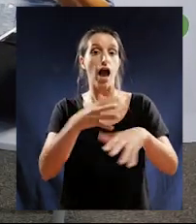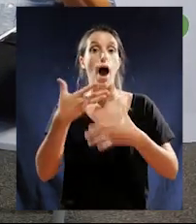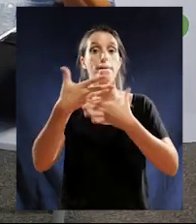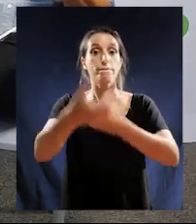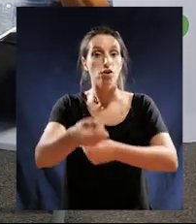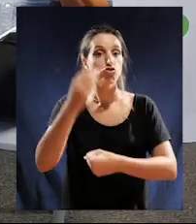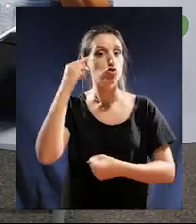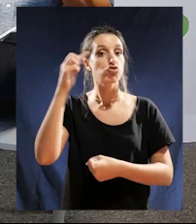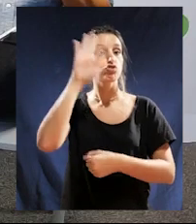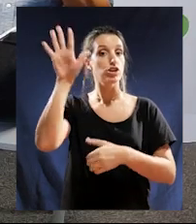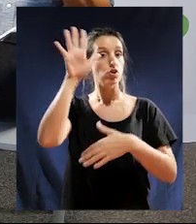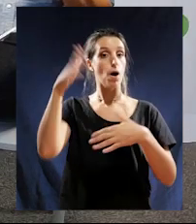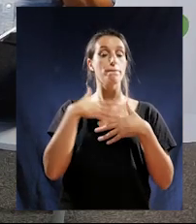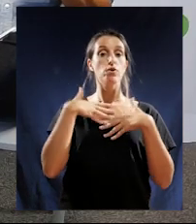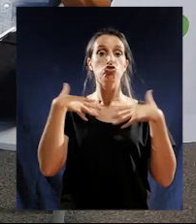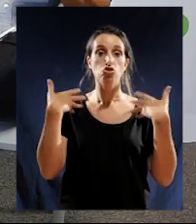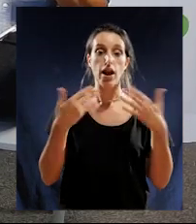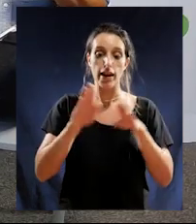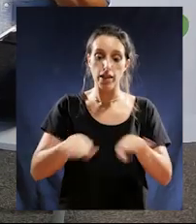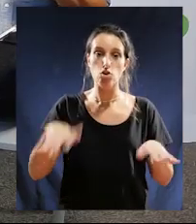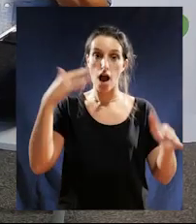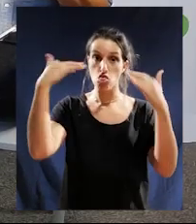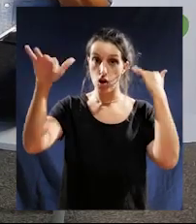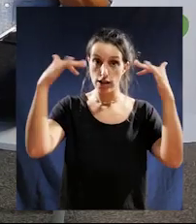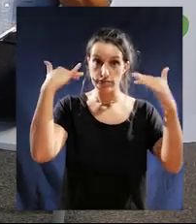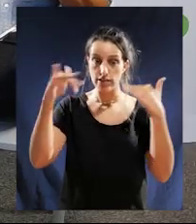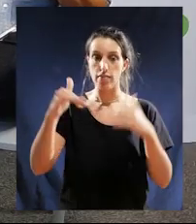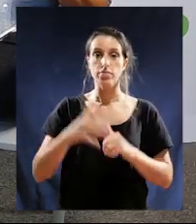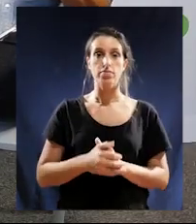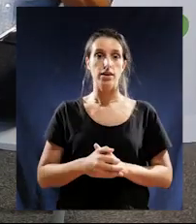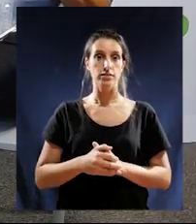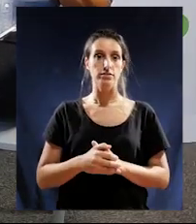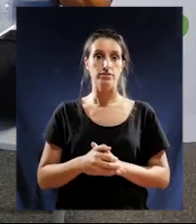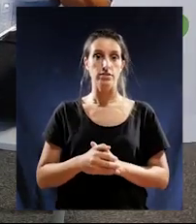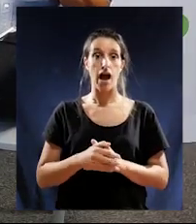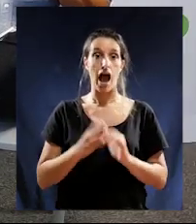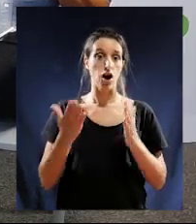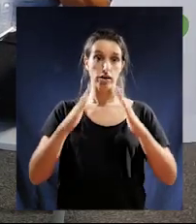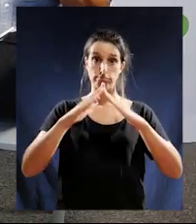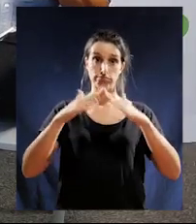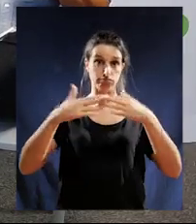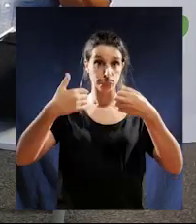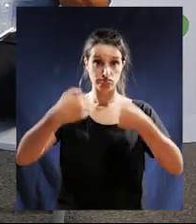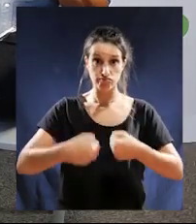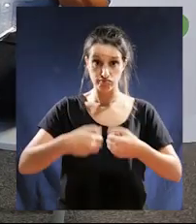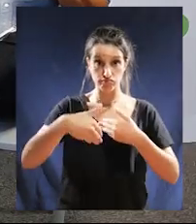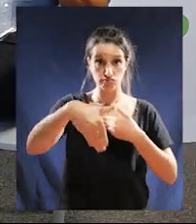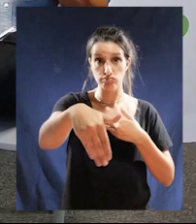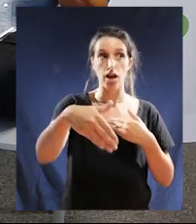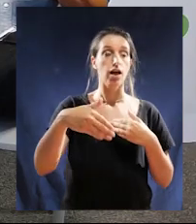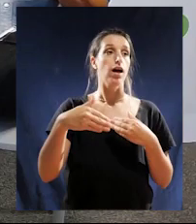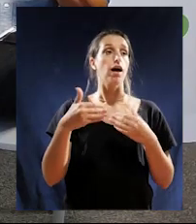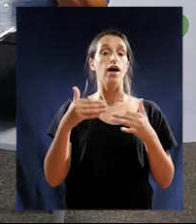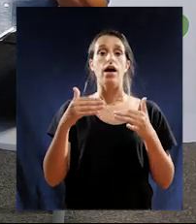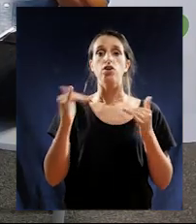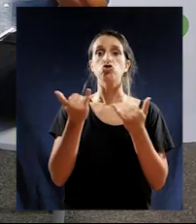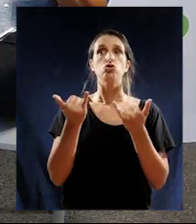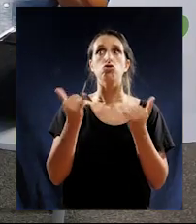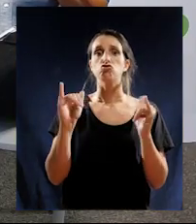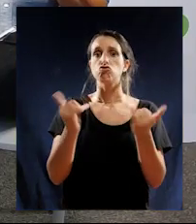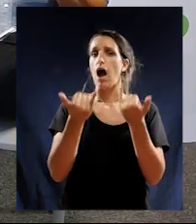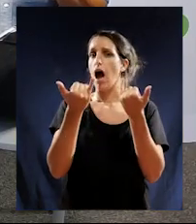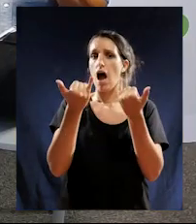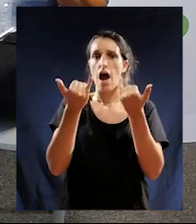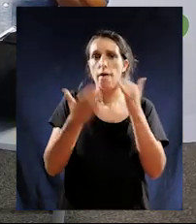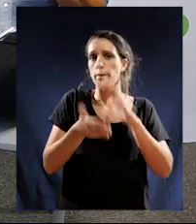apoyo psicoemocional para niños, niñas y adolescentes durante la cuarentena va a estar colgada el documento en